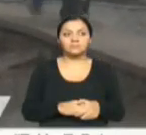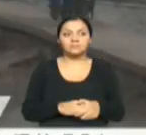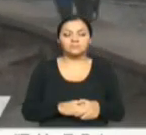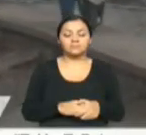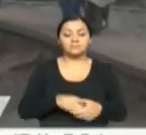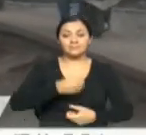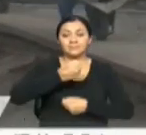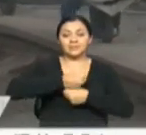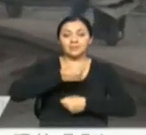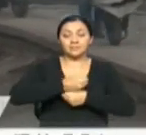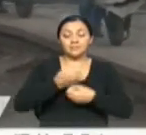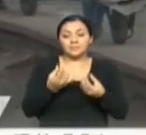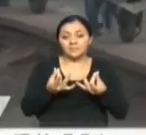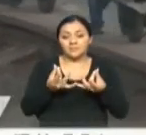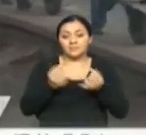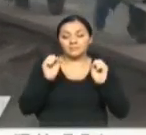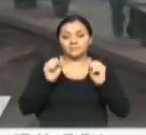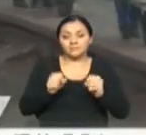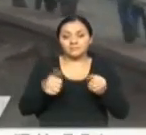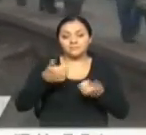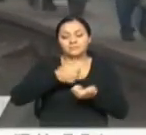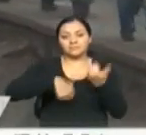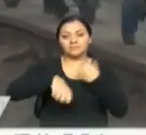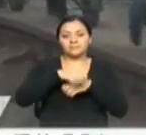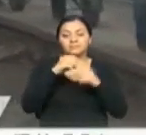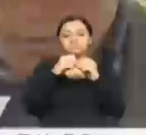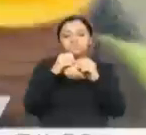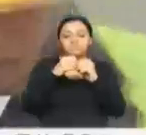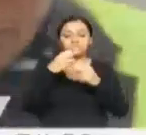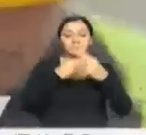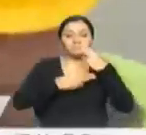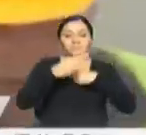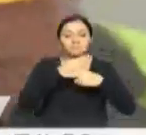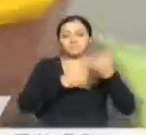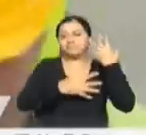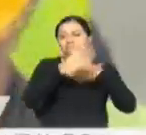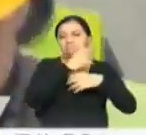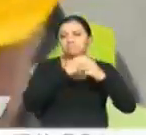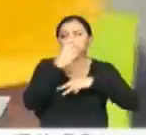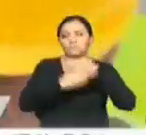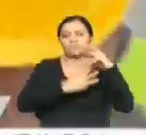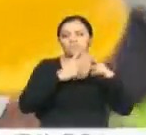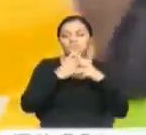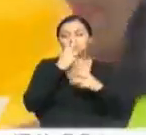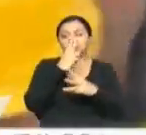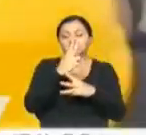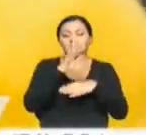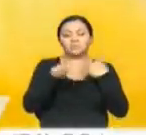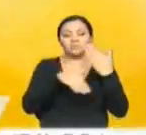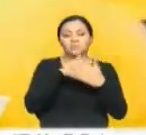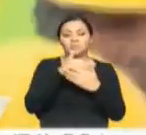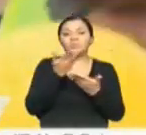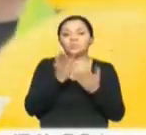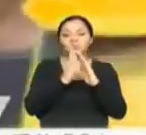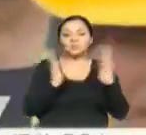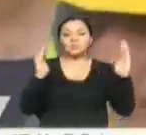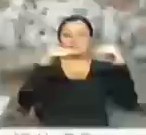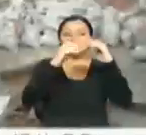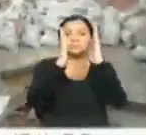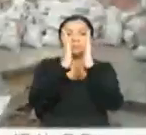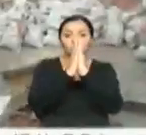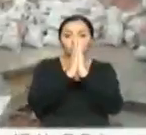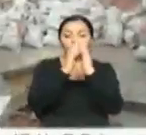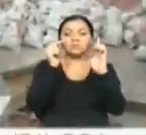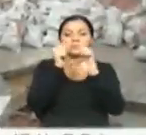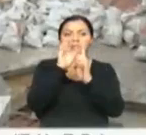Un trabajo delicado. Restaurar uno de los mercados cubiertos más antiguos del mundo, el Gran Bazar de Estambul. En sus